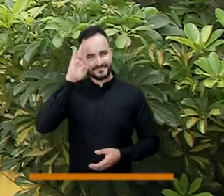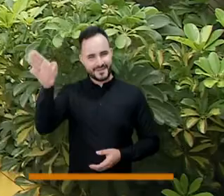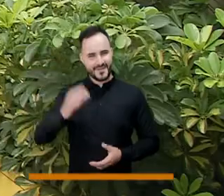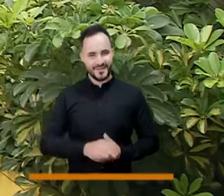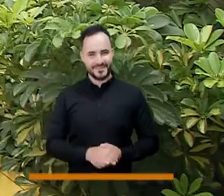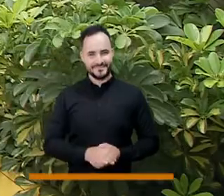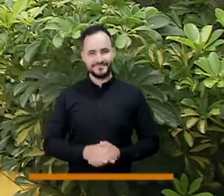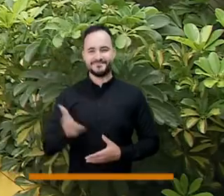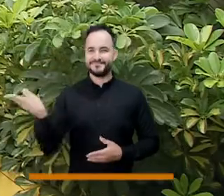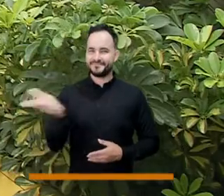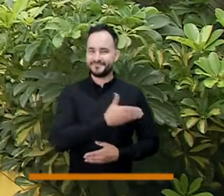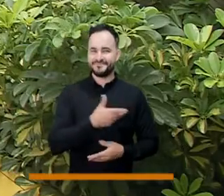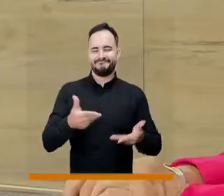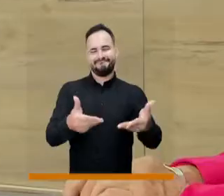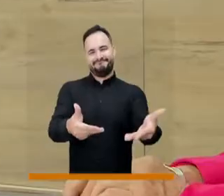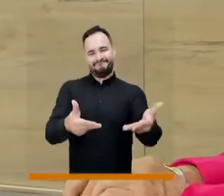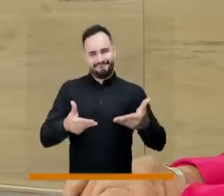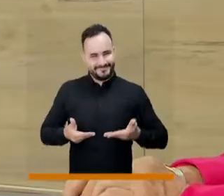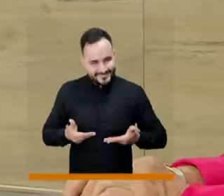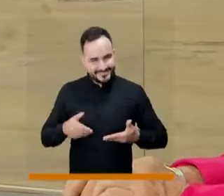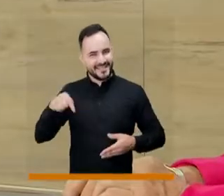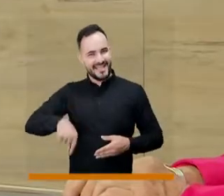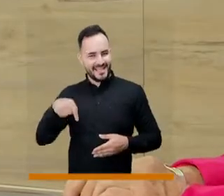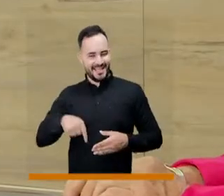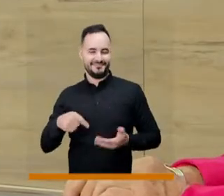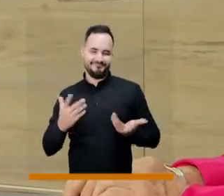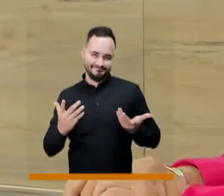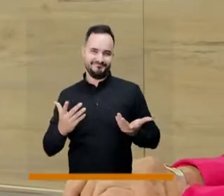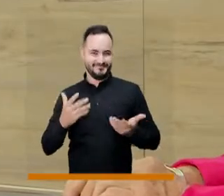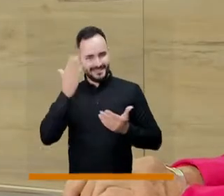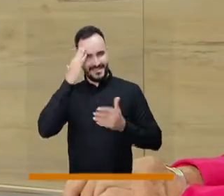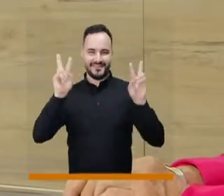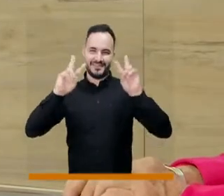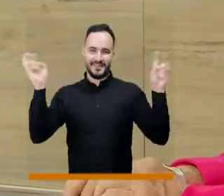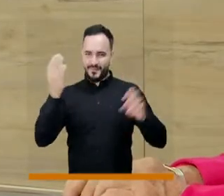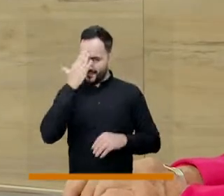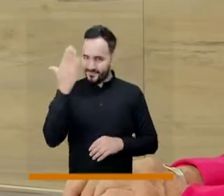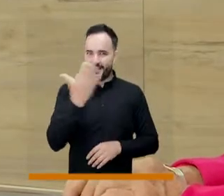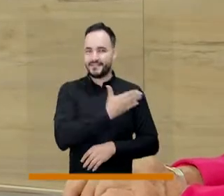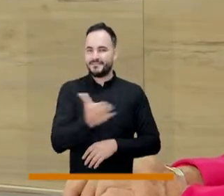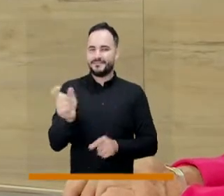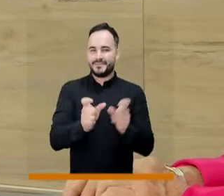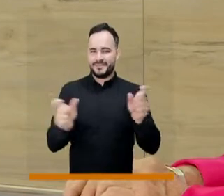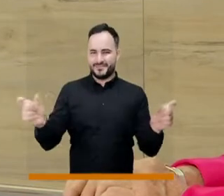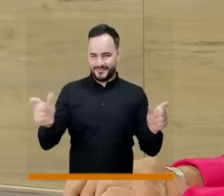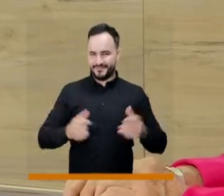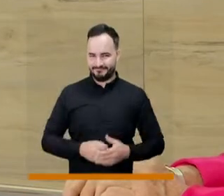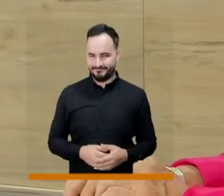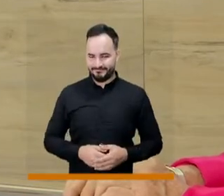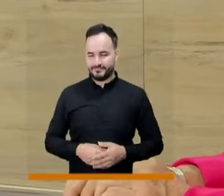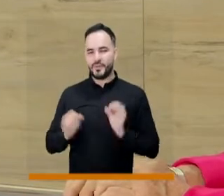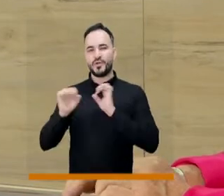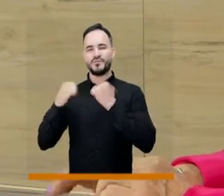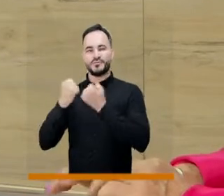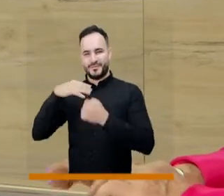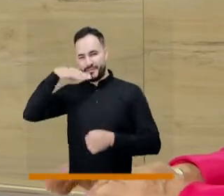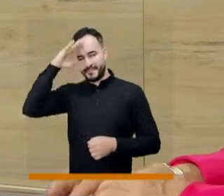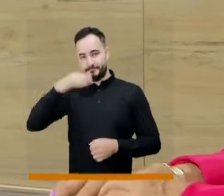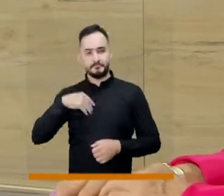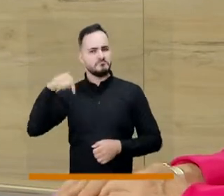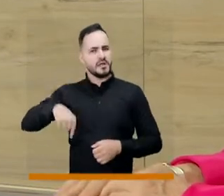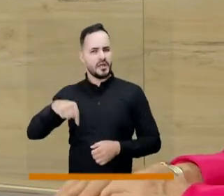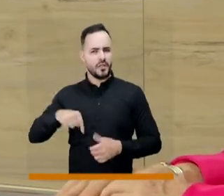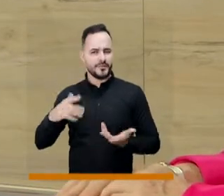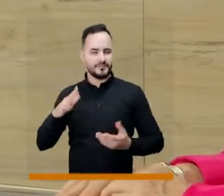Hola, bienvenidos una vez más a De Frente a la Gente. Hoy el programa lo originamos desde el centro del Valle del Software